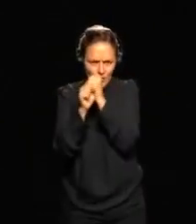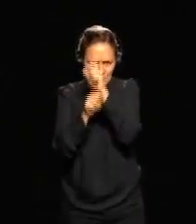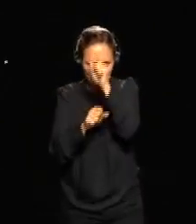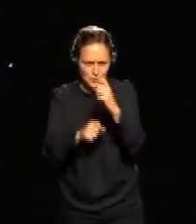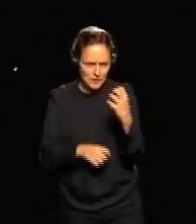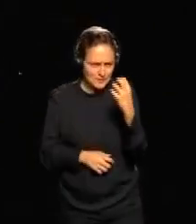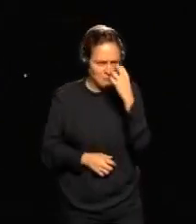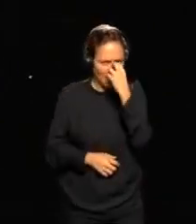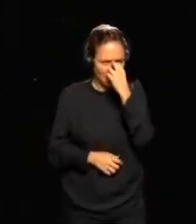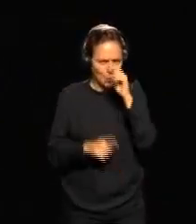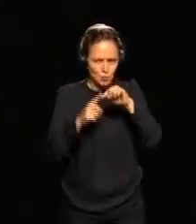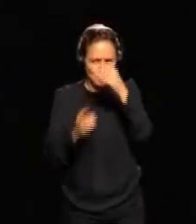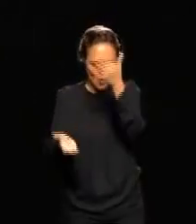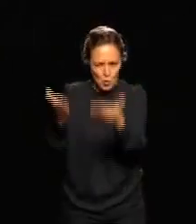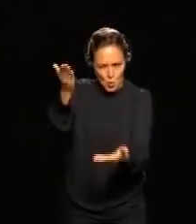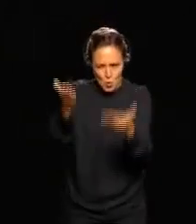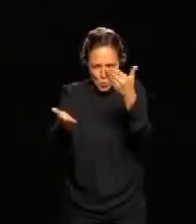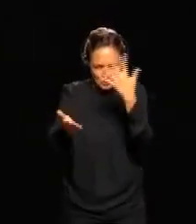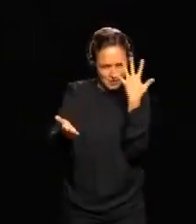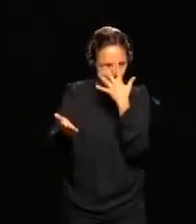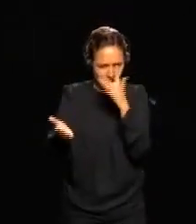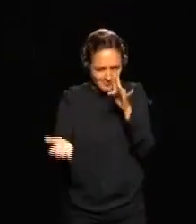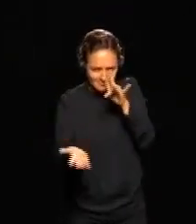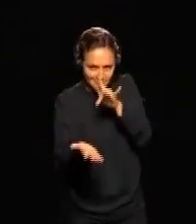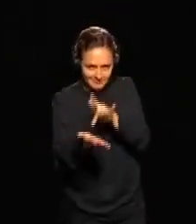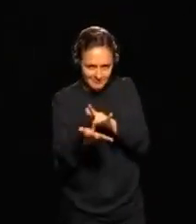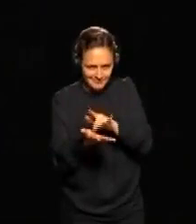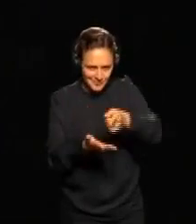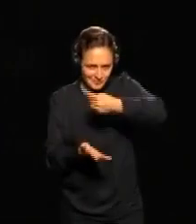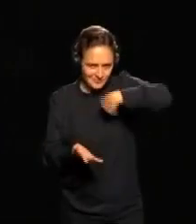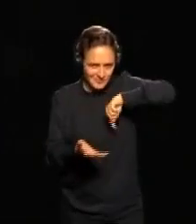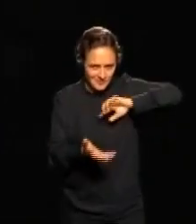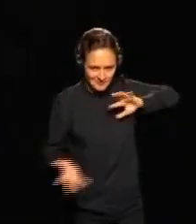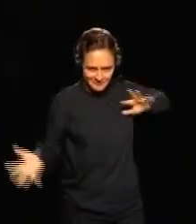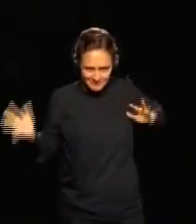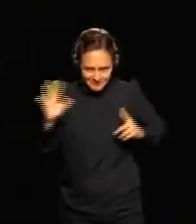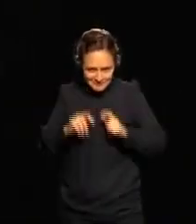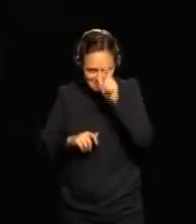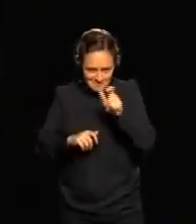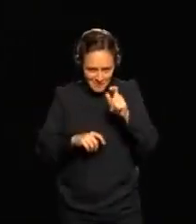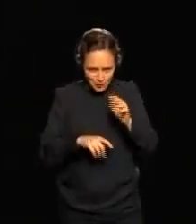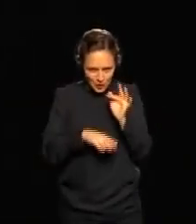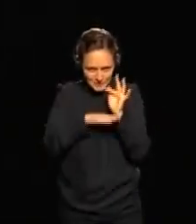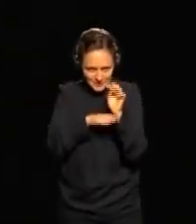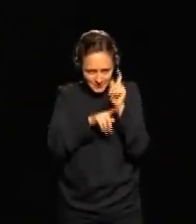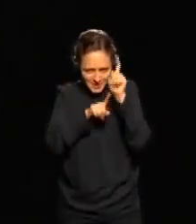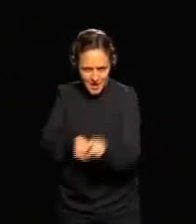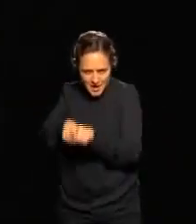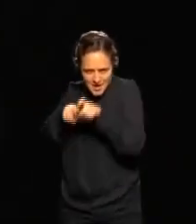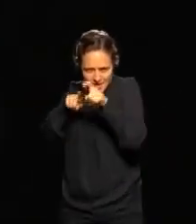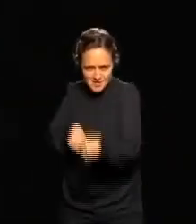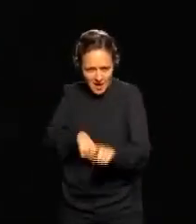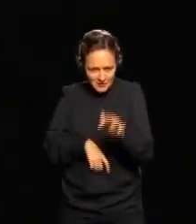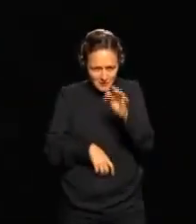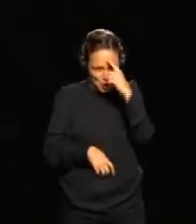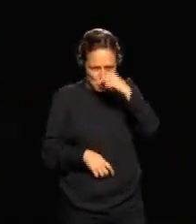payasos en busca de justicia carnavalera se han transformado en enterradores de conciencias, en